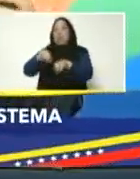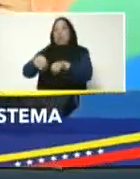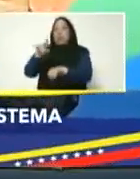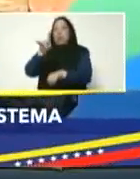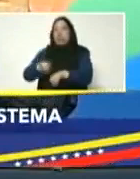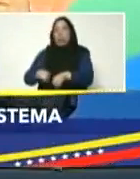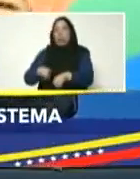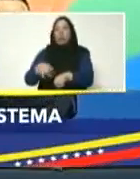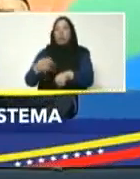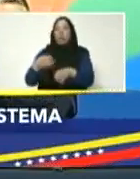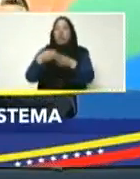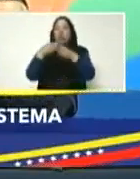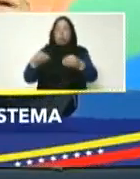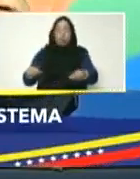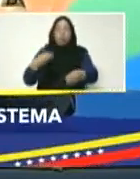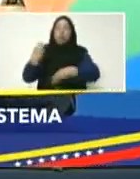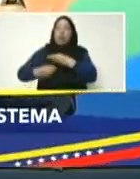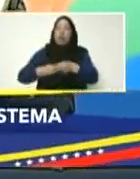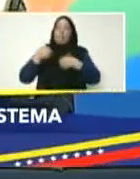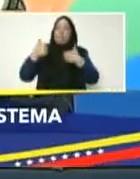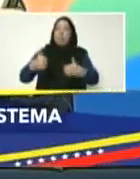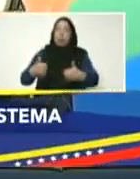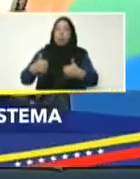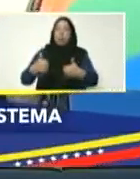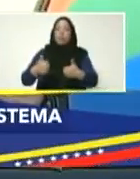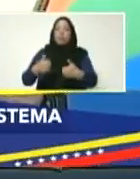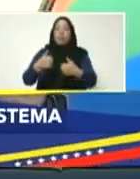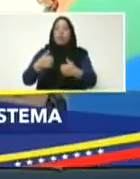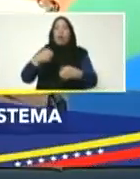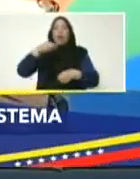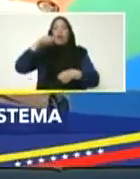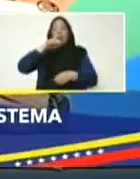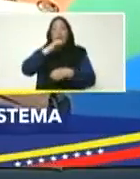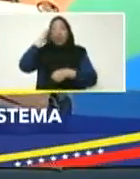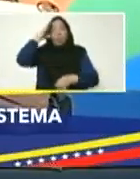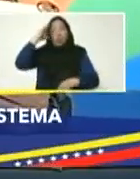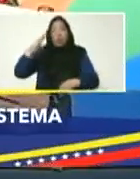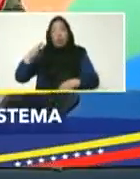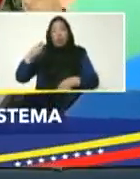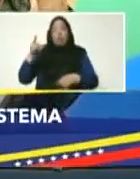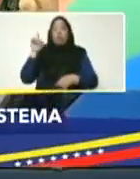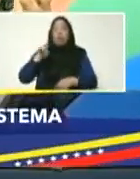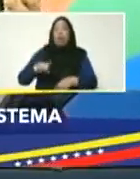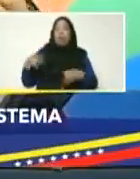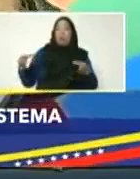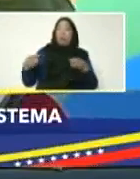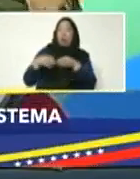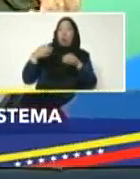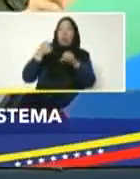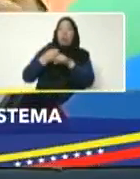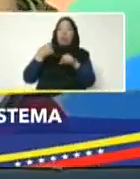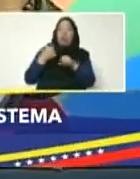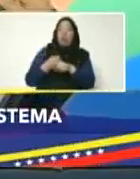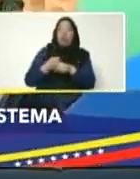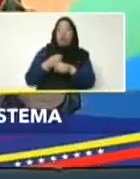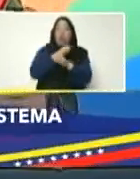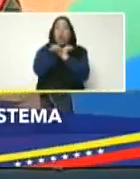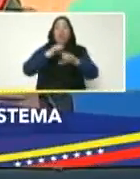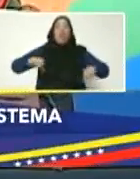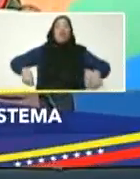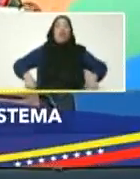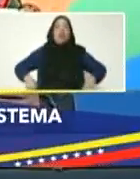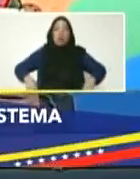haga doctrina. La milicia bolivariana está haciendo un gran trabajo en este tema, la Fuerza Armada en su